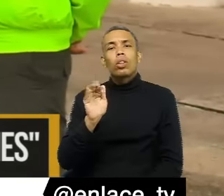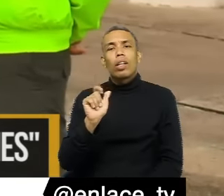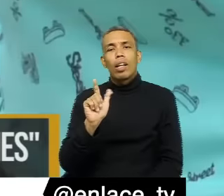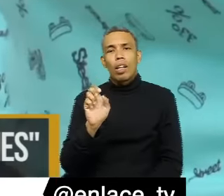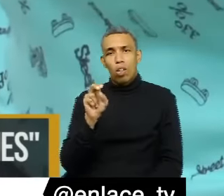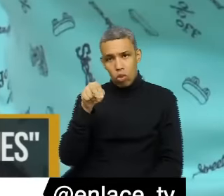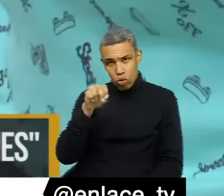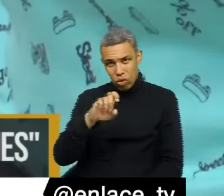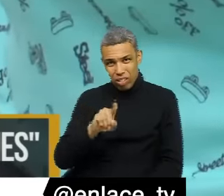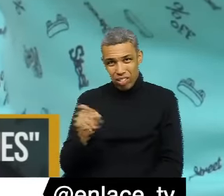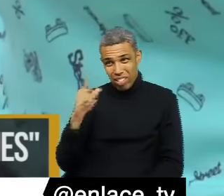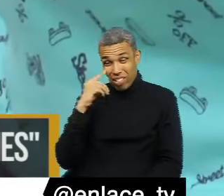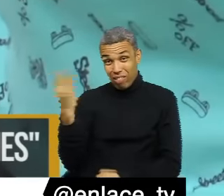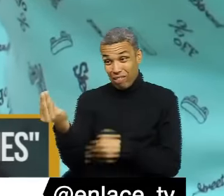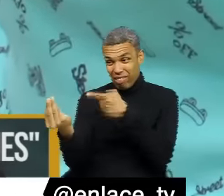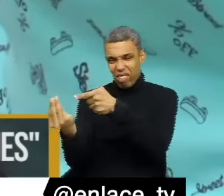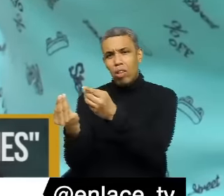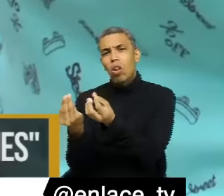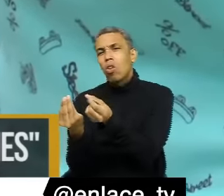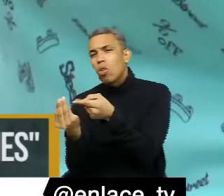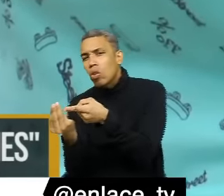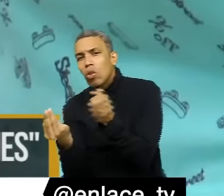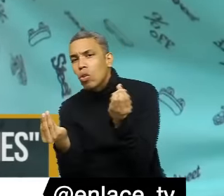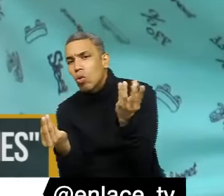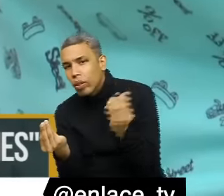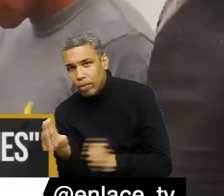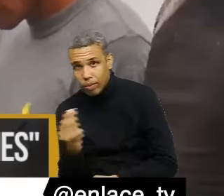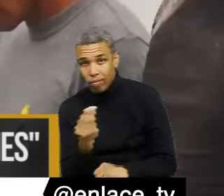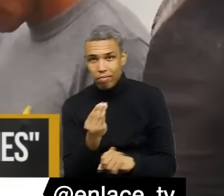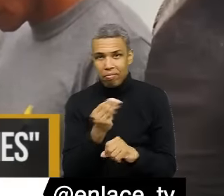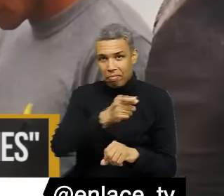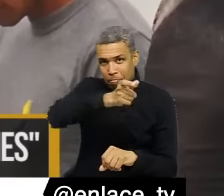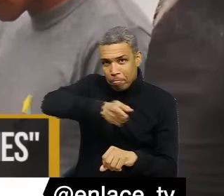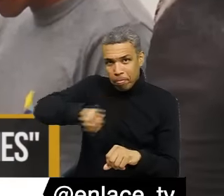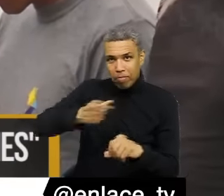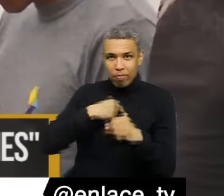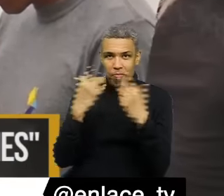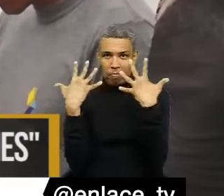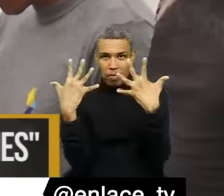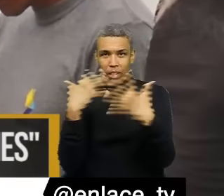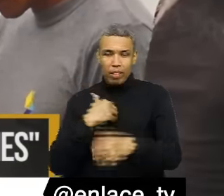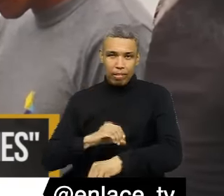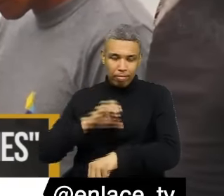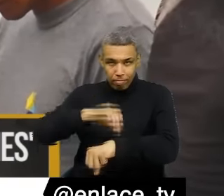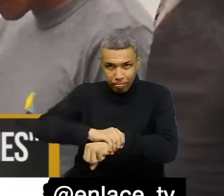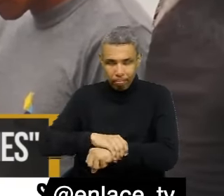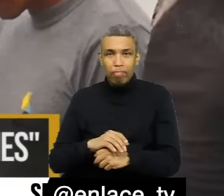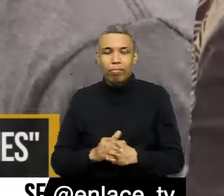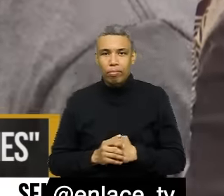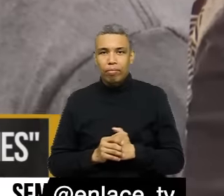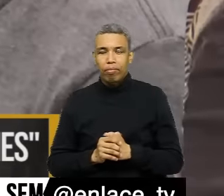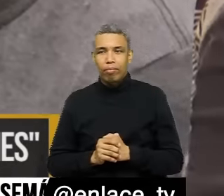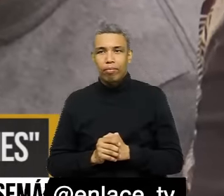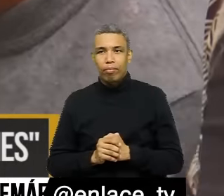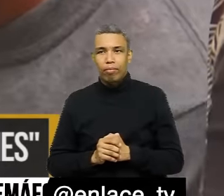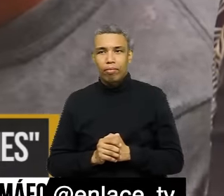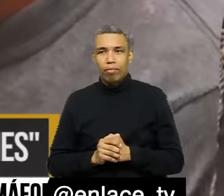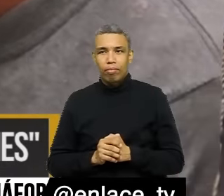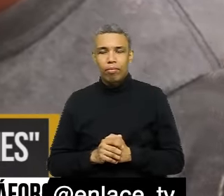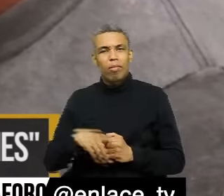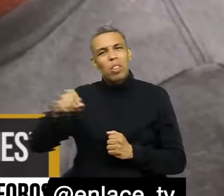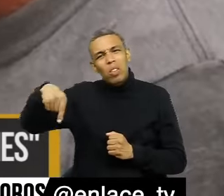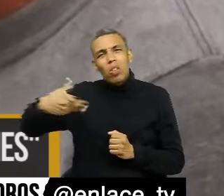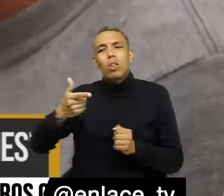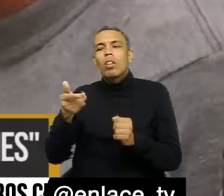operación denominada por las autoridades como Neptuno, y que estableció la existencia e injerencia de este grupo delictivo organizado en municipios de